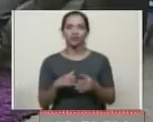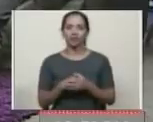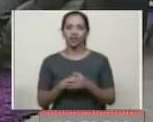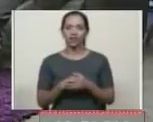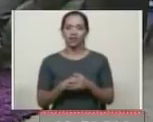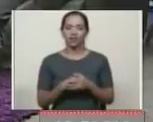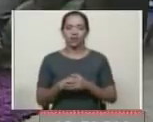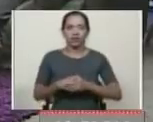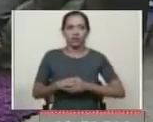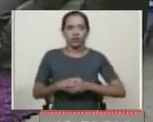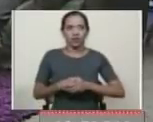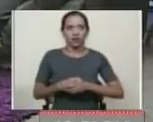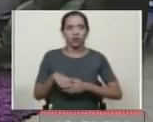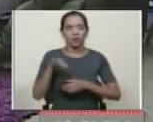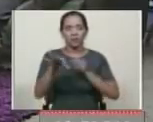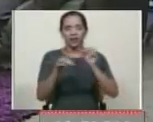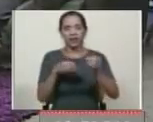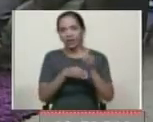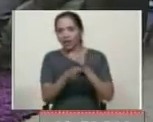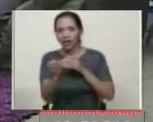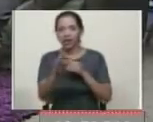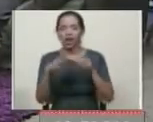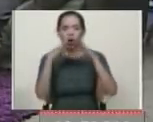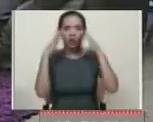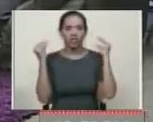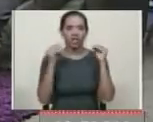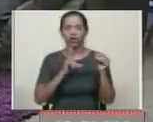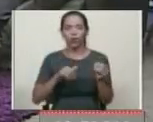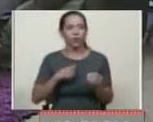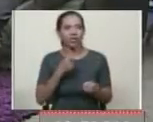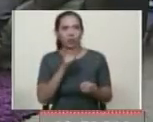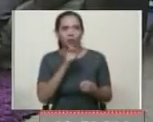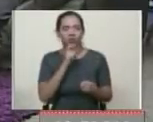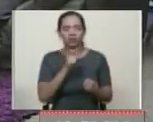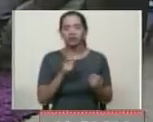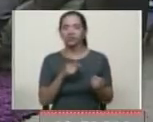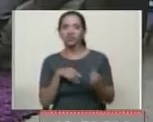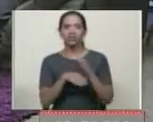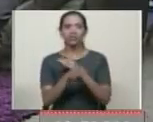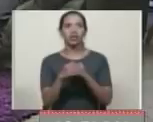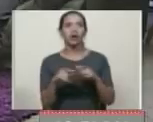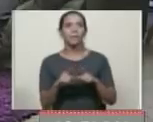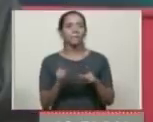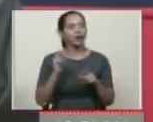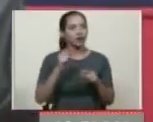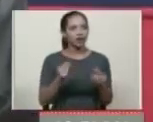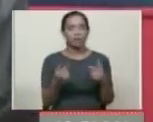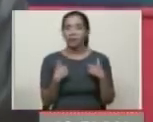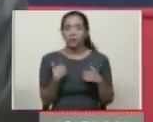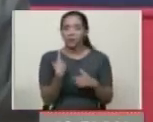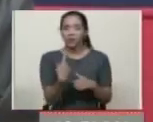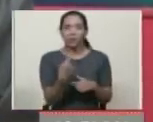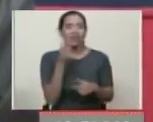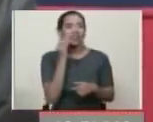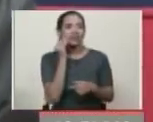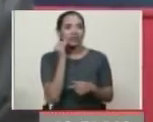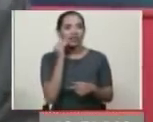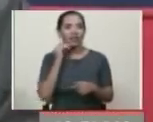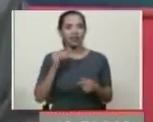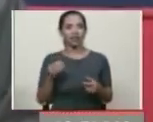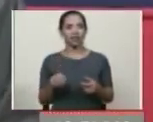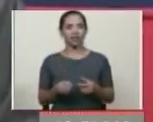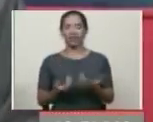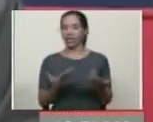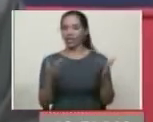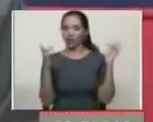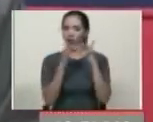agarrar para la hollada. De ahí no pudimos ni nada, no pudimos llegar. Pero eso fue mi primera anécdota en sintonía